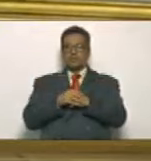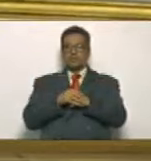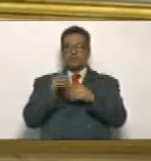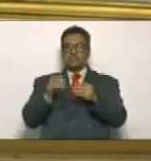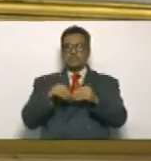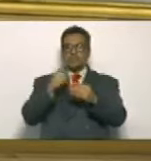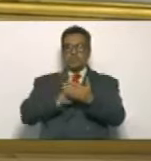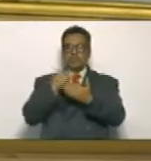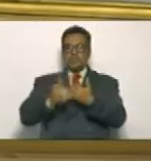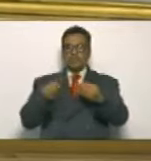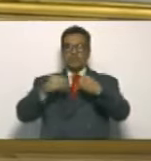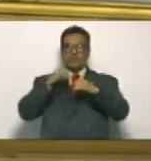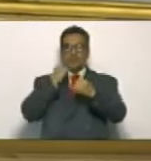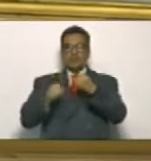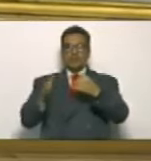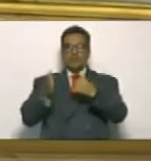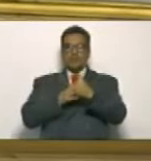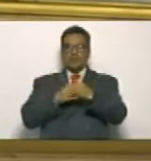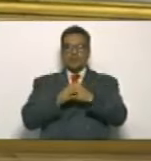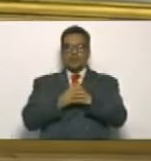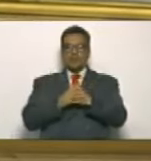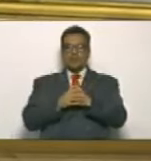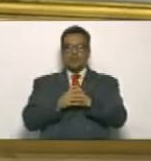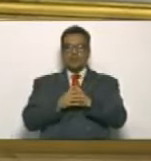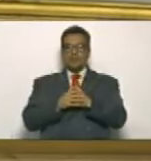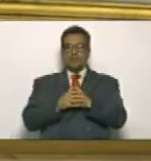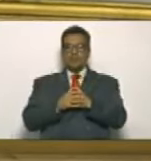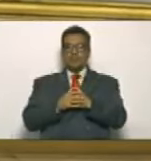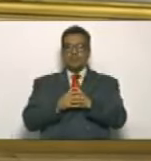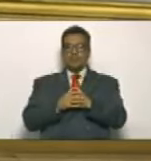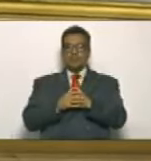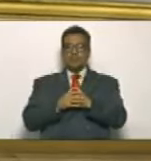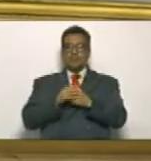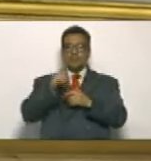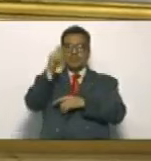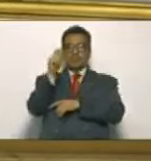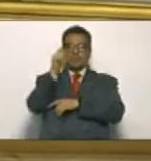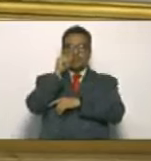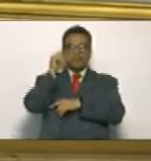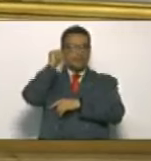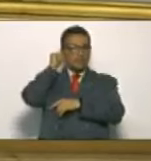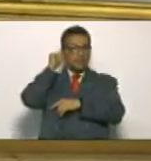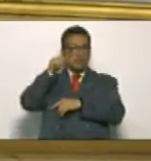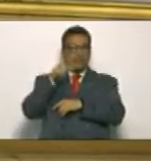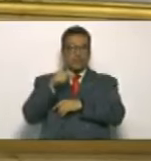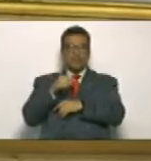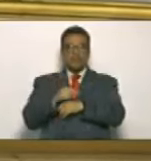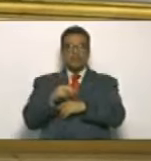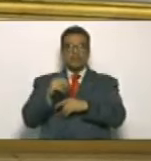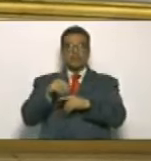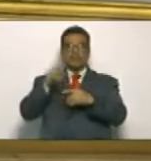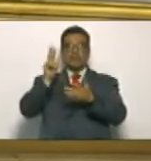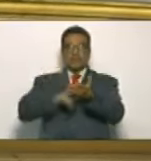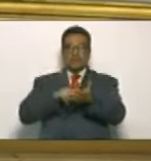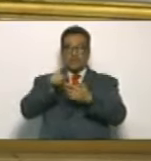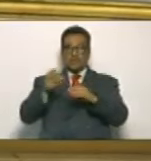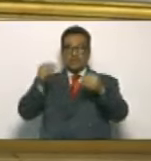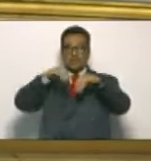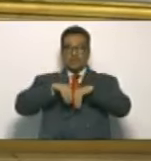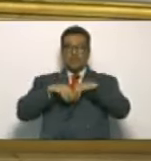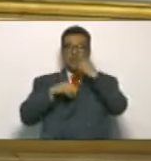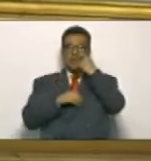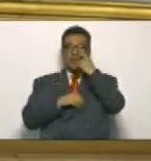proyecto de acuerdo. Se va a cerrar el debate. Se cierra. Las honorables diputadas y los honorables diputados que estén a favor de aprobar el